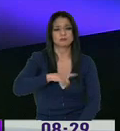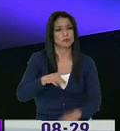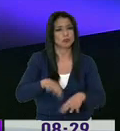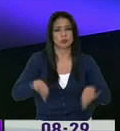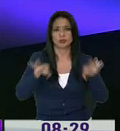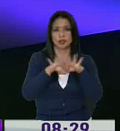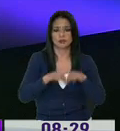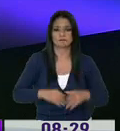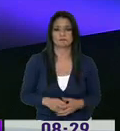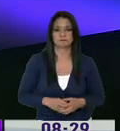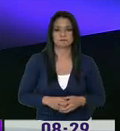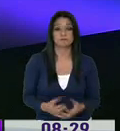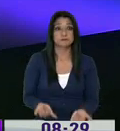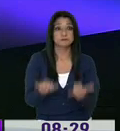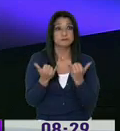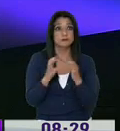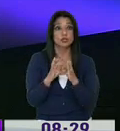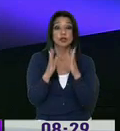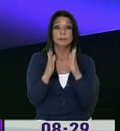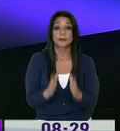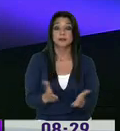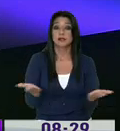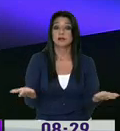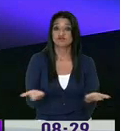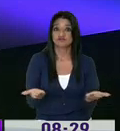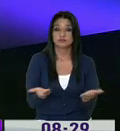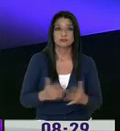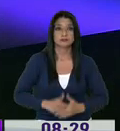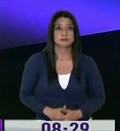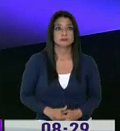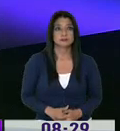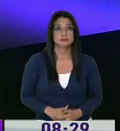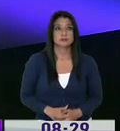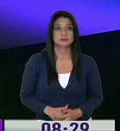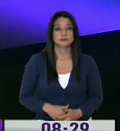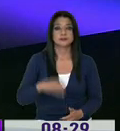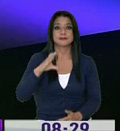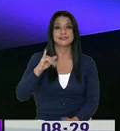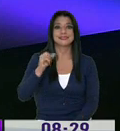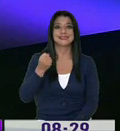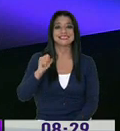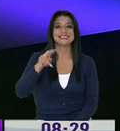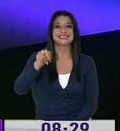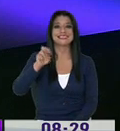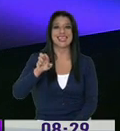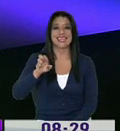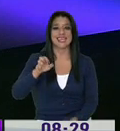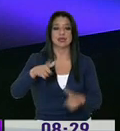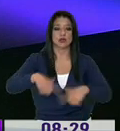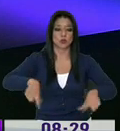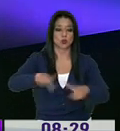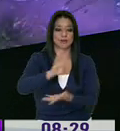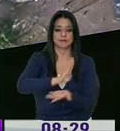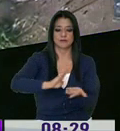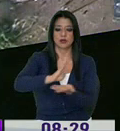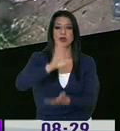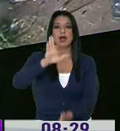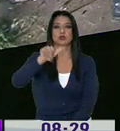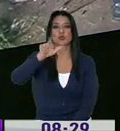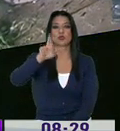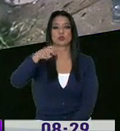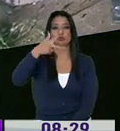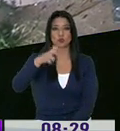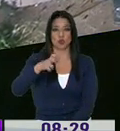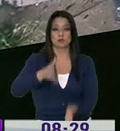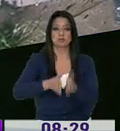adriana rojas vamos contigo se encuentra al sector el cisne atucucho ahí los moradores piden en las autoridades el